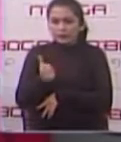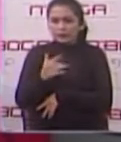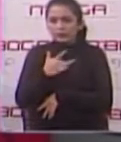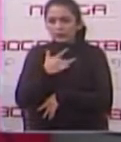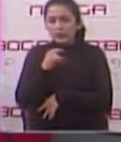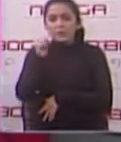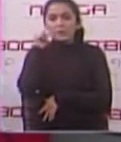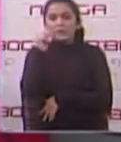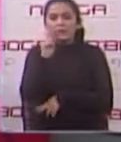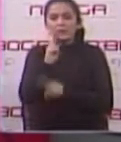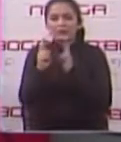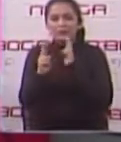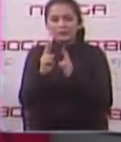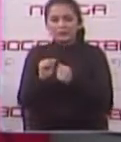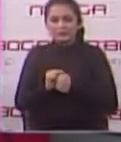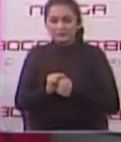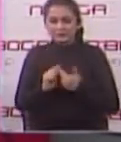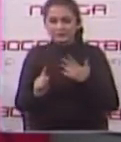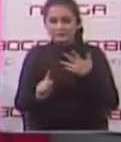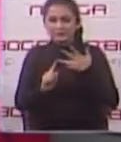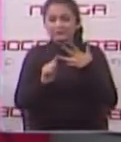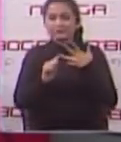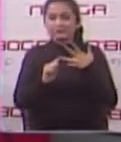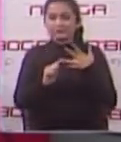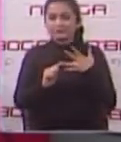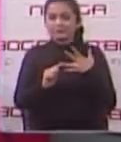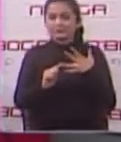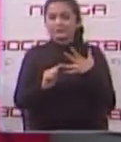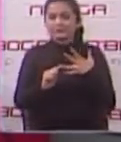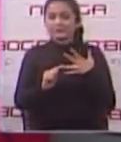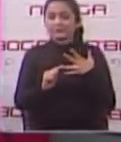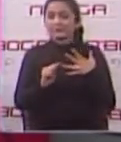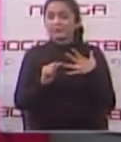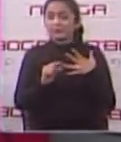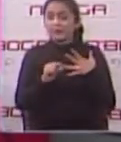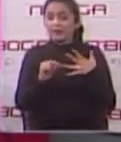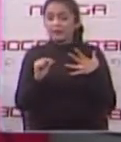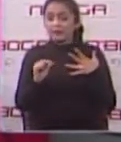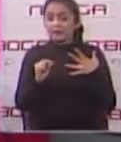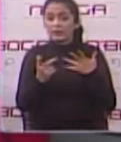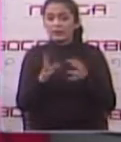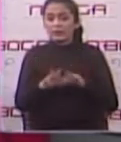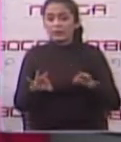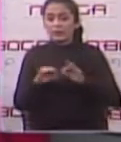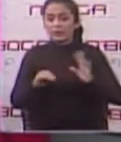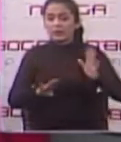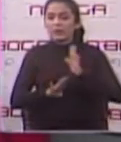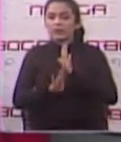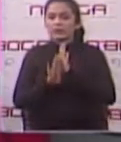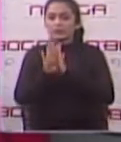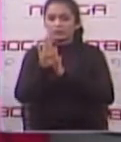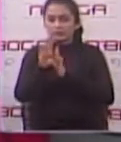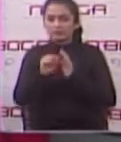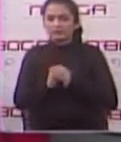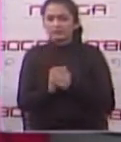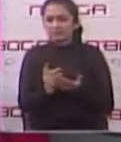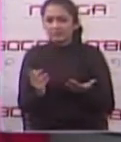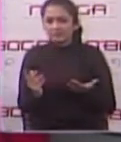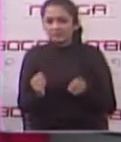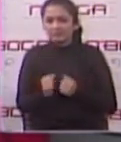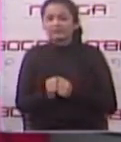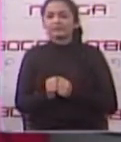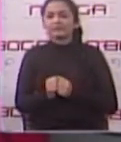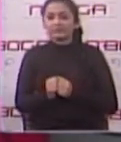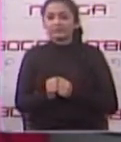propias respuestas. La número cuatro, desarrollar. Otra función importante del coach de ventas es encontrar los mejores